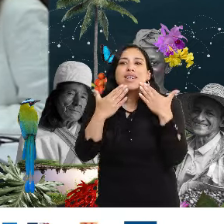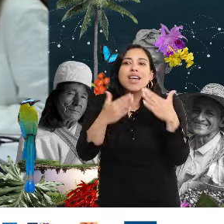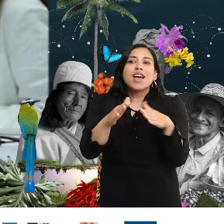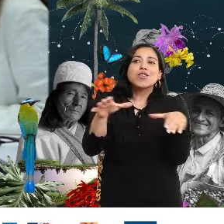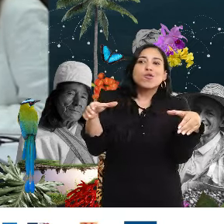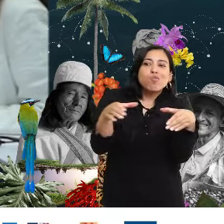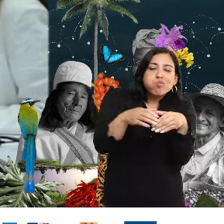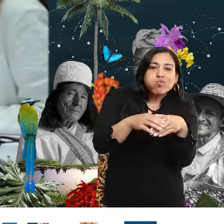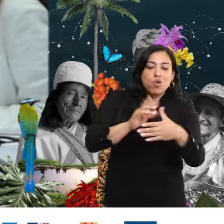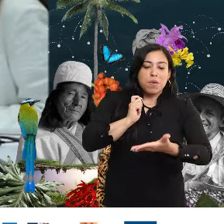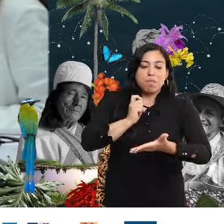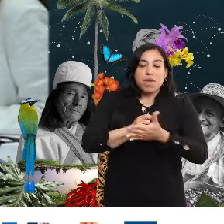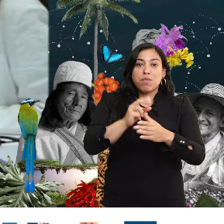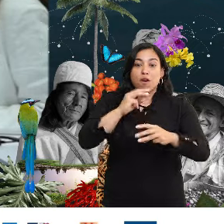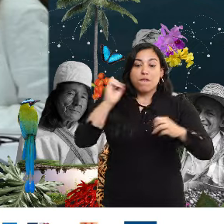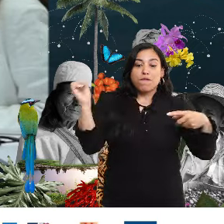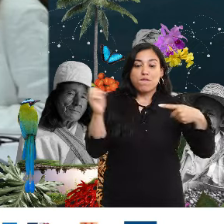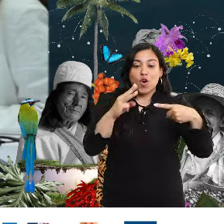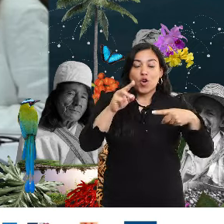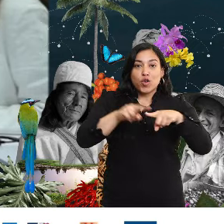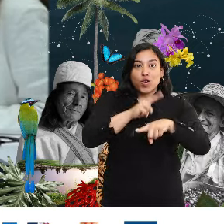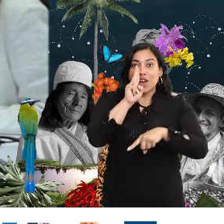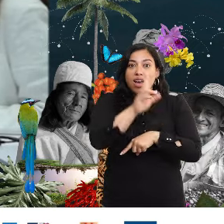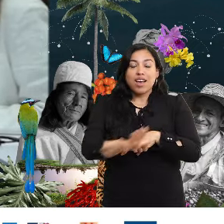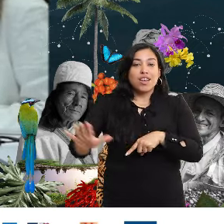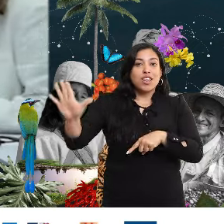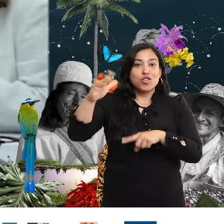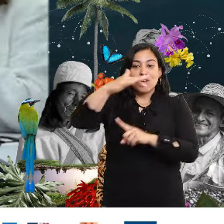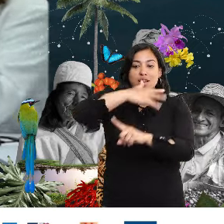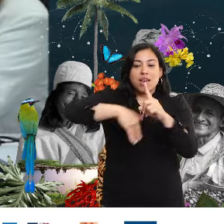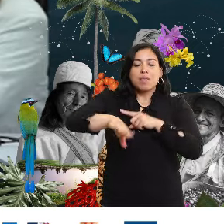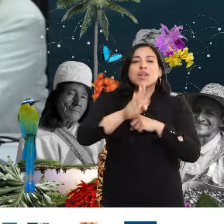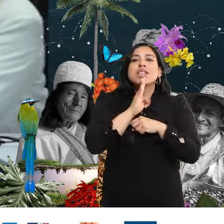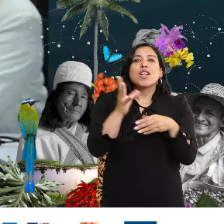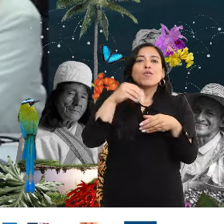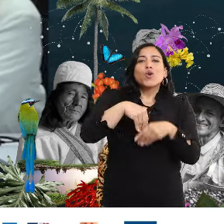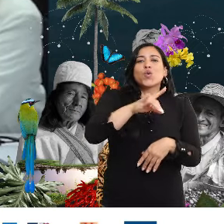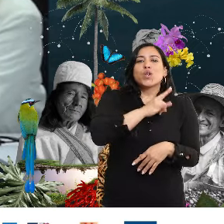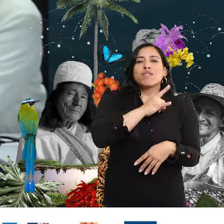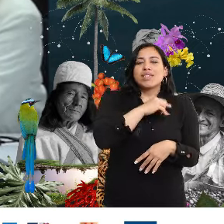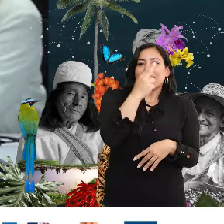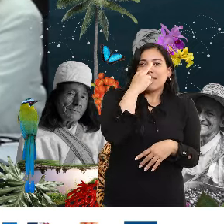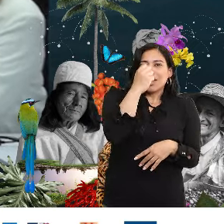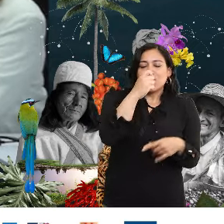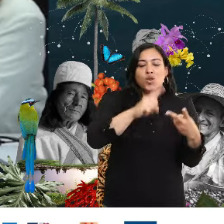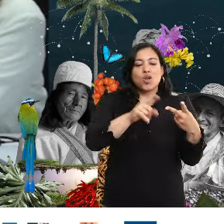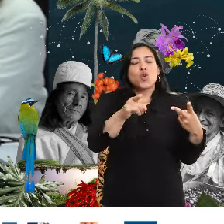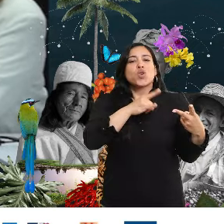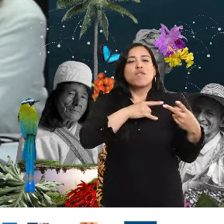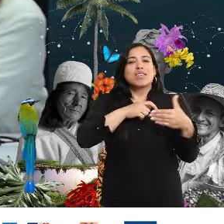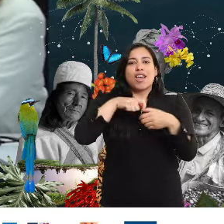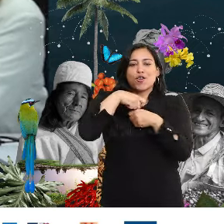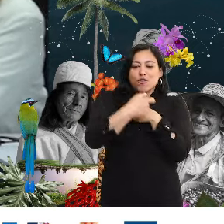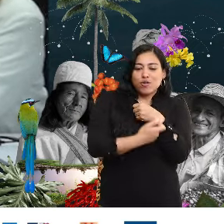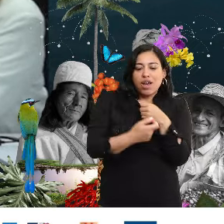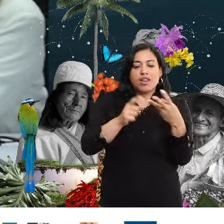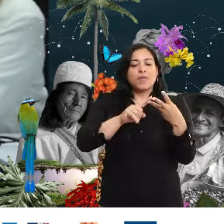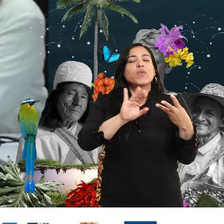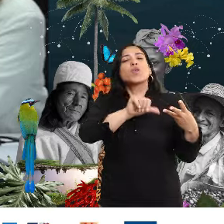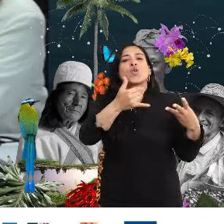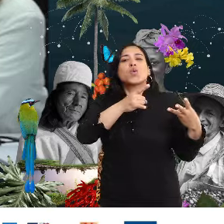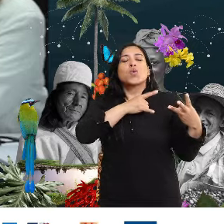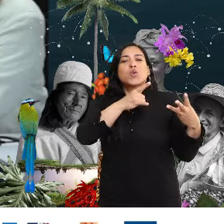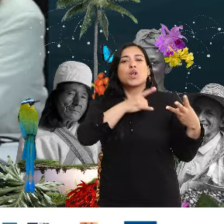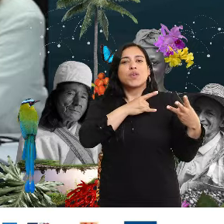o miembros del Foro Nacional Ambiental, que está integrado por la Universidad Nacional, la Universidad del Rosario, la